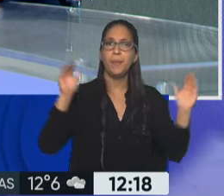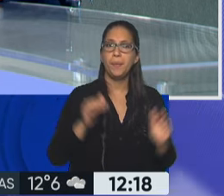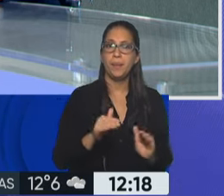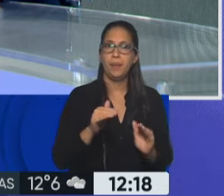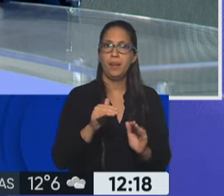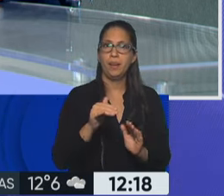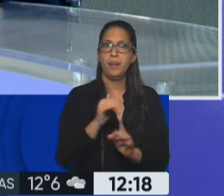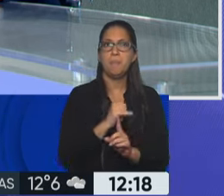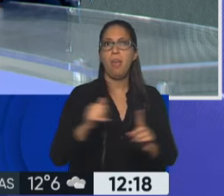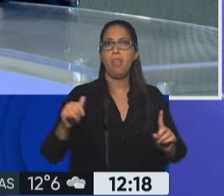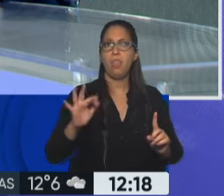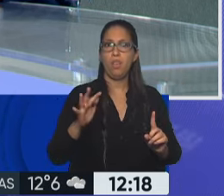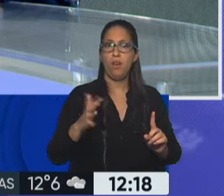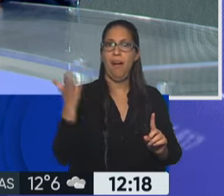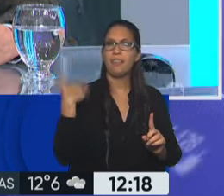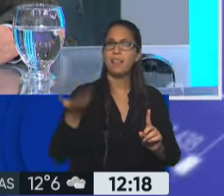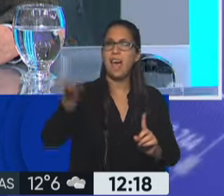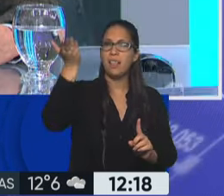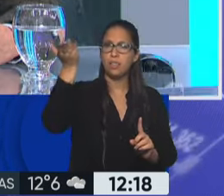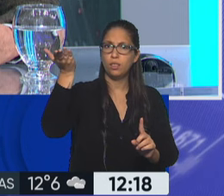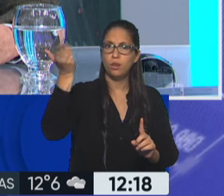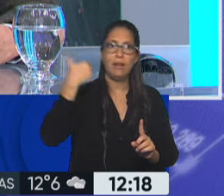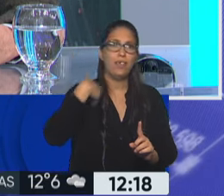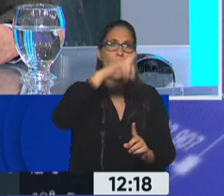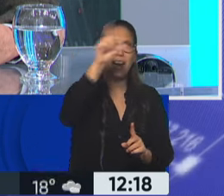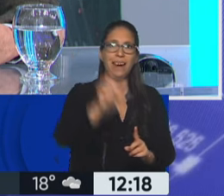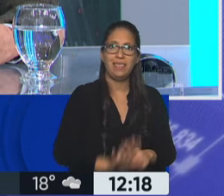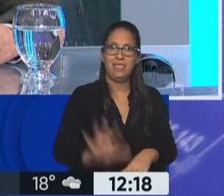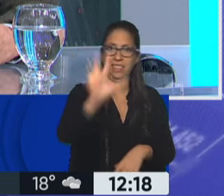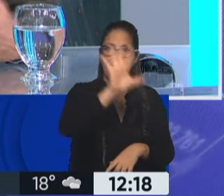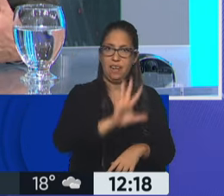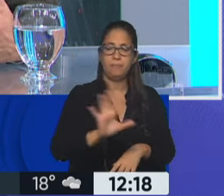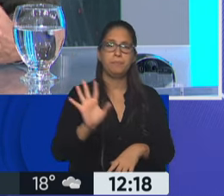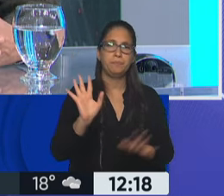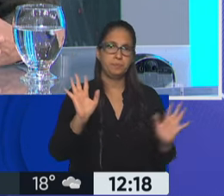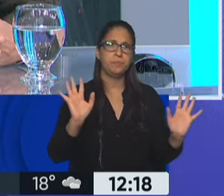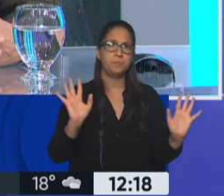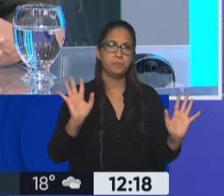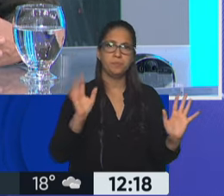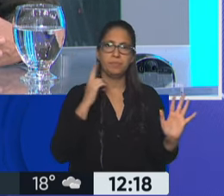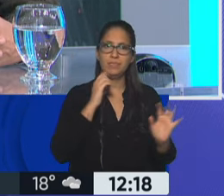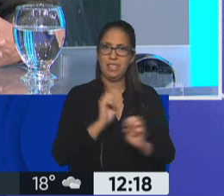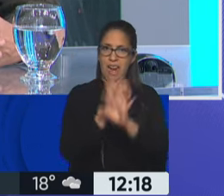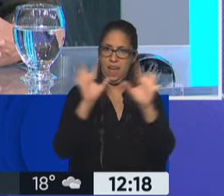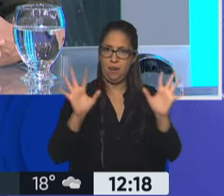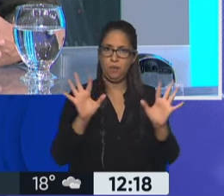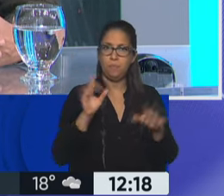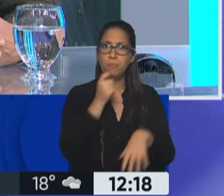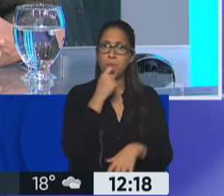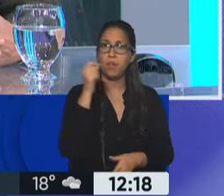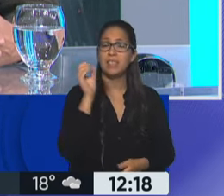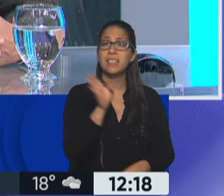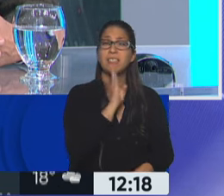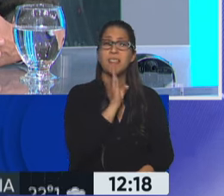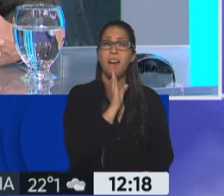era un nivel de alerta más alto por lo menos en todo el país No más lo ocur nor pongámoslo pongámoslo en escala en el caso de Israel